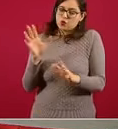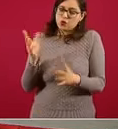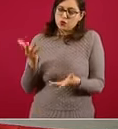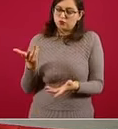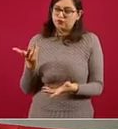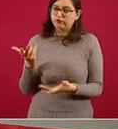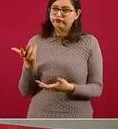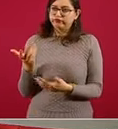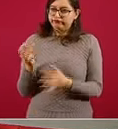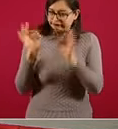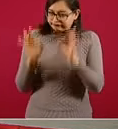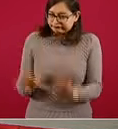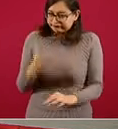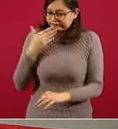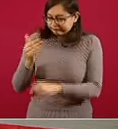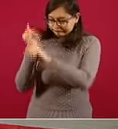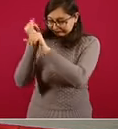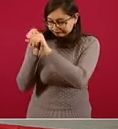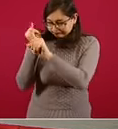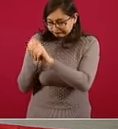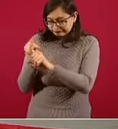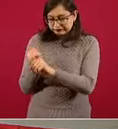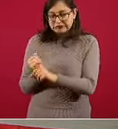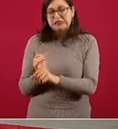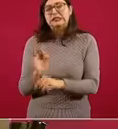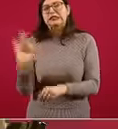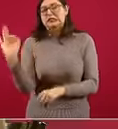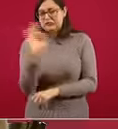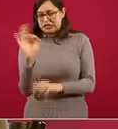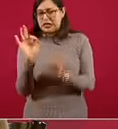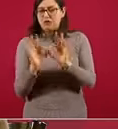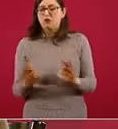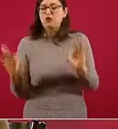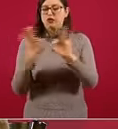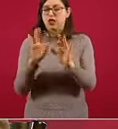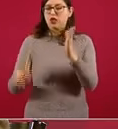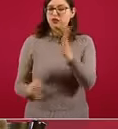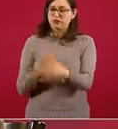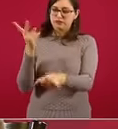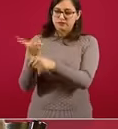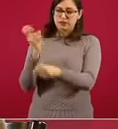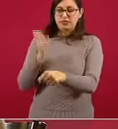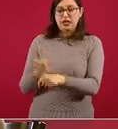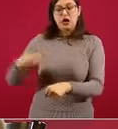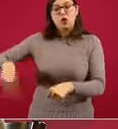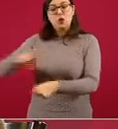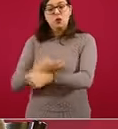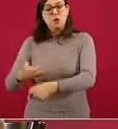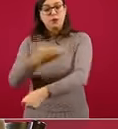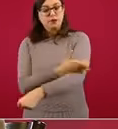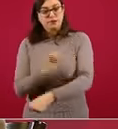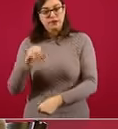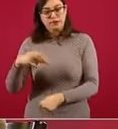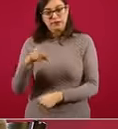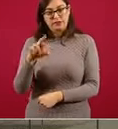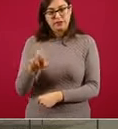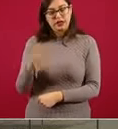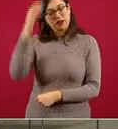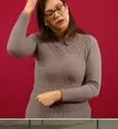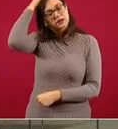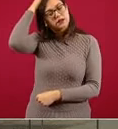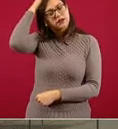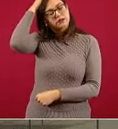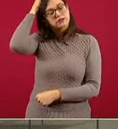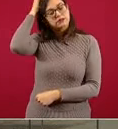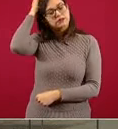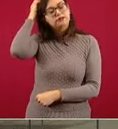que hacen la pregunta y tal vez va a ser importante volver a invitar a nuestros colegas del INDRE. Si recuerdan alguna vez cuando se han presentado